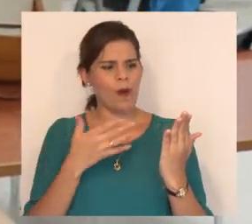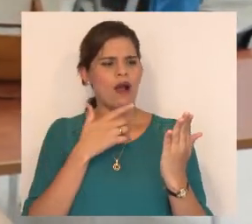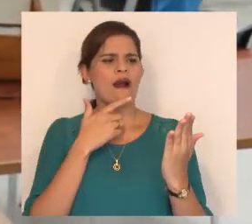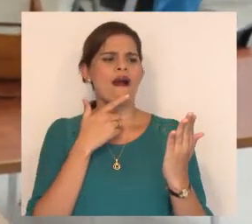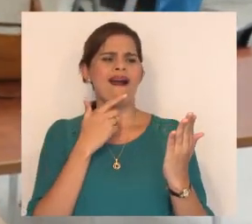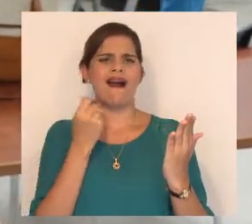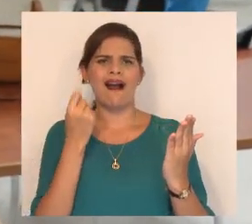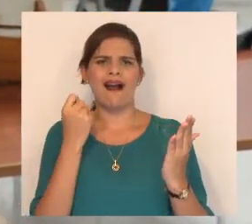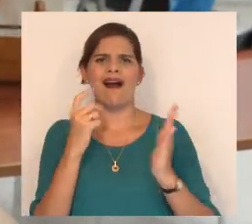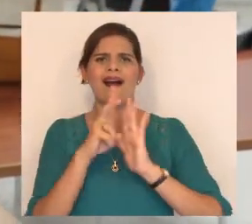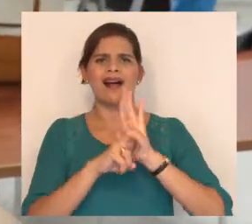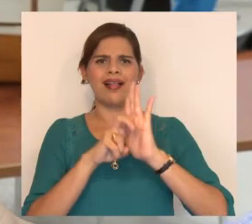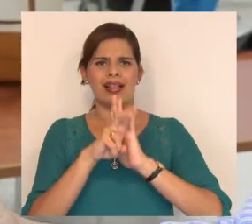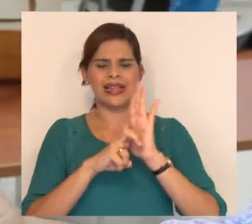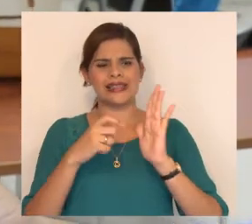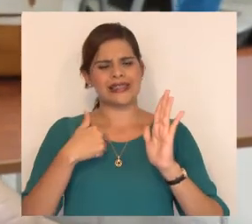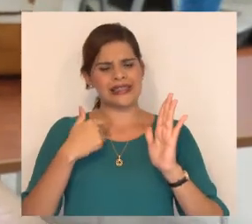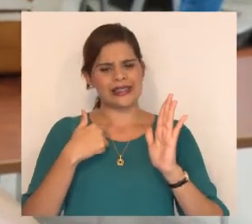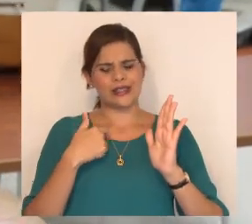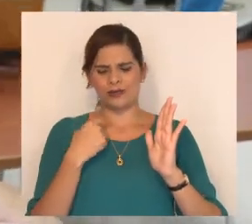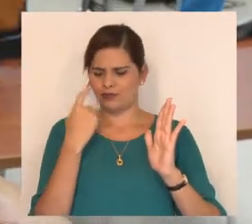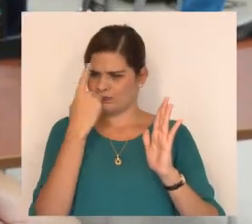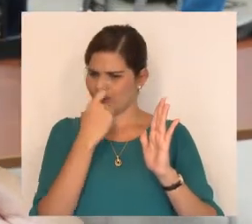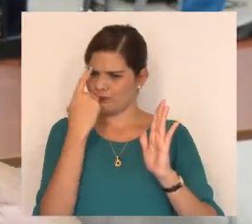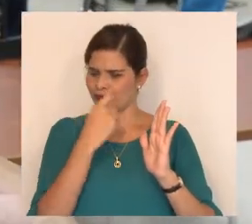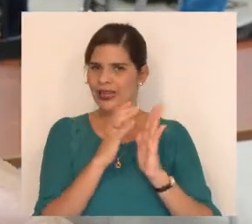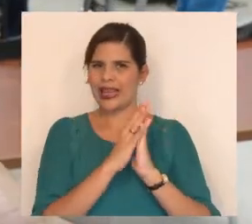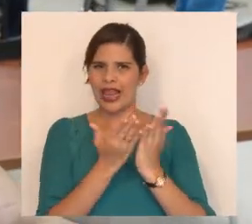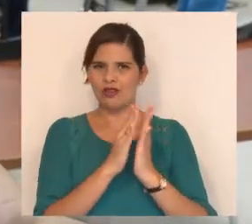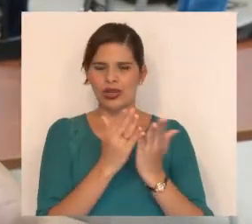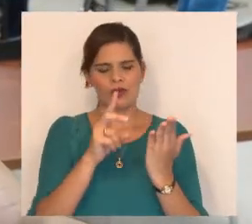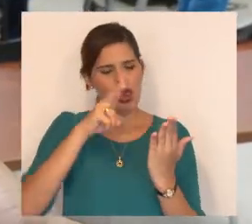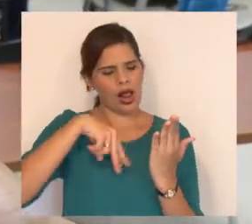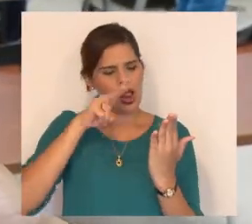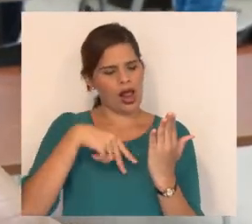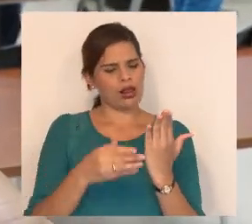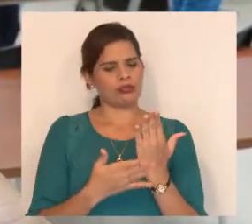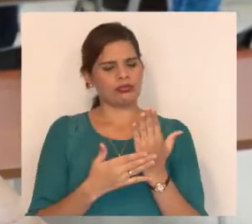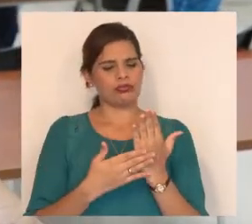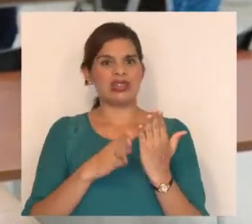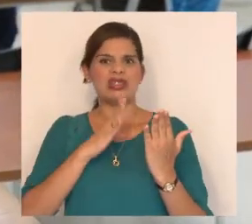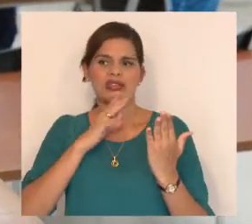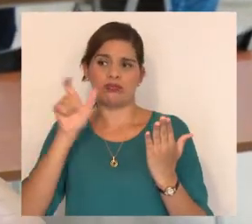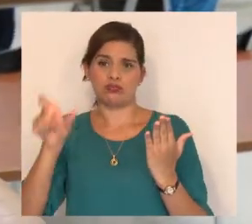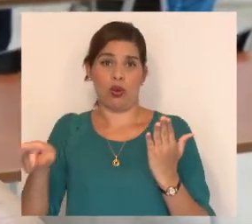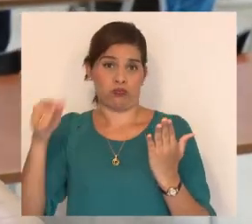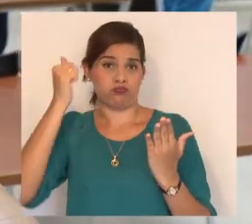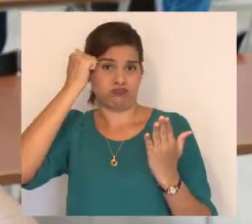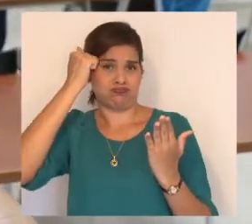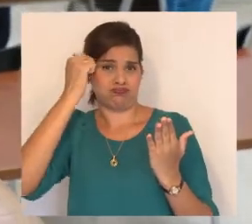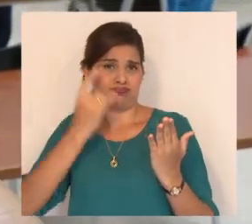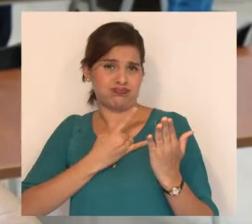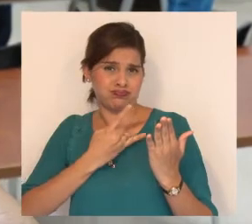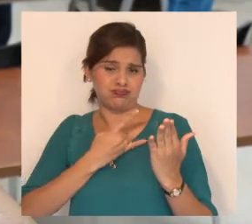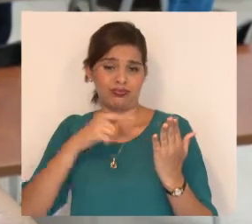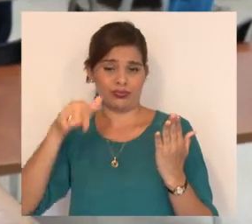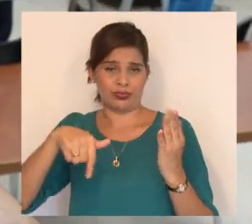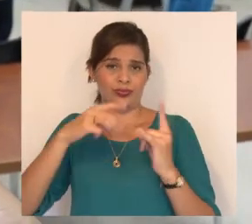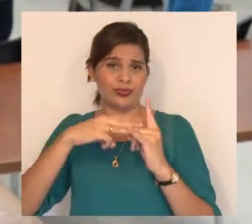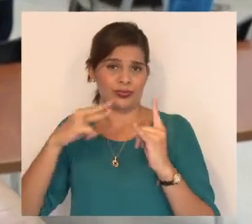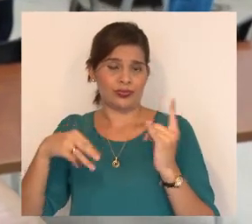estudiantes que cada día pueden, en estos libros publicados por docentes de la Universidad del Magdalena,